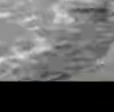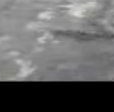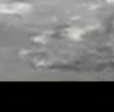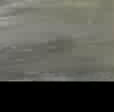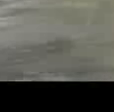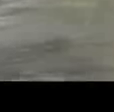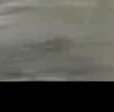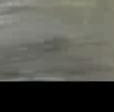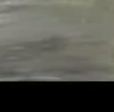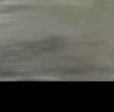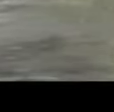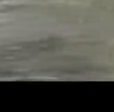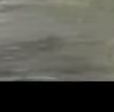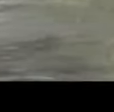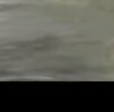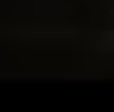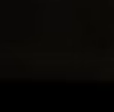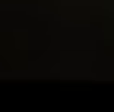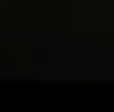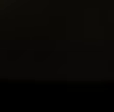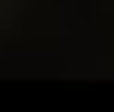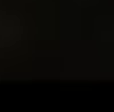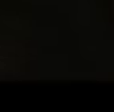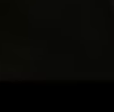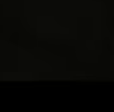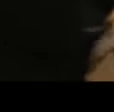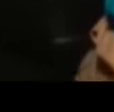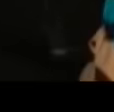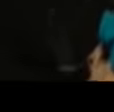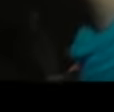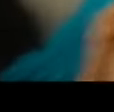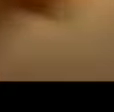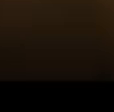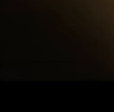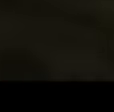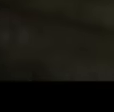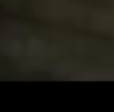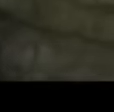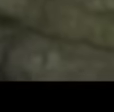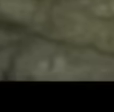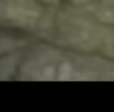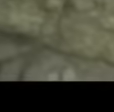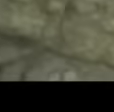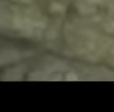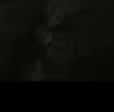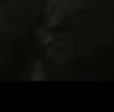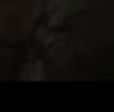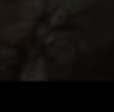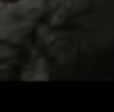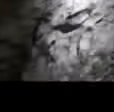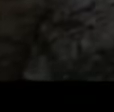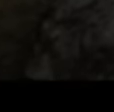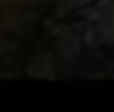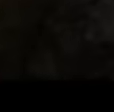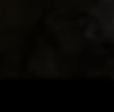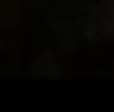cada vez que nos acercamos a esta leyenda de saber o no si es que hay seres en el inframundo